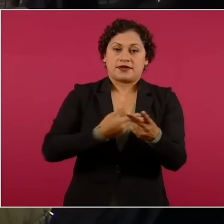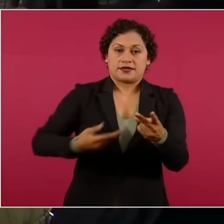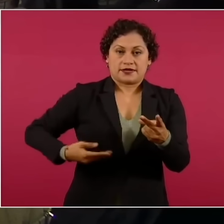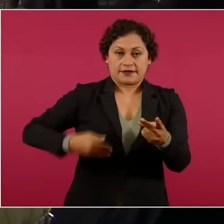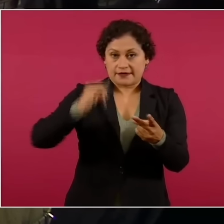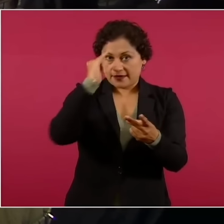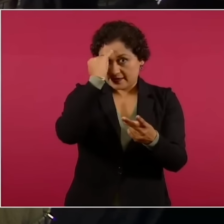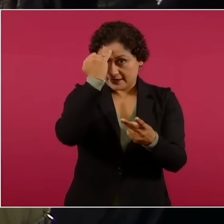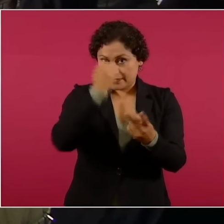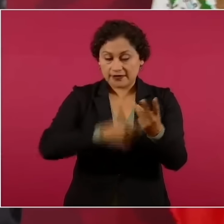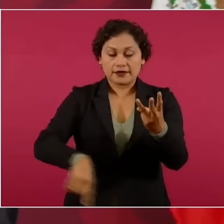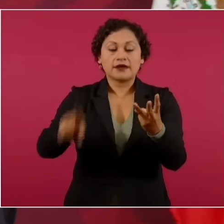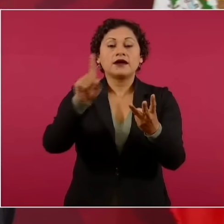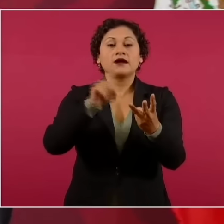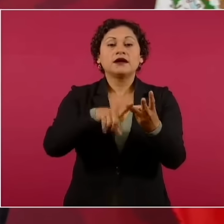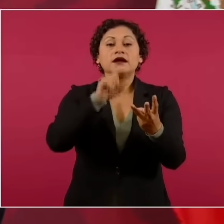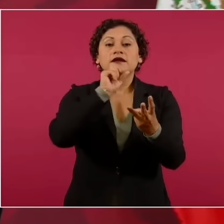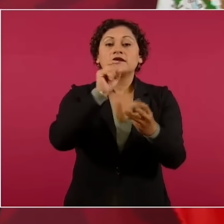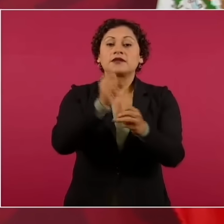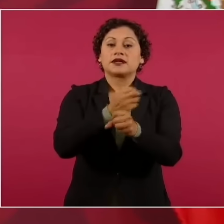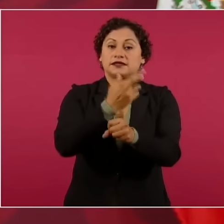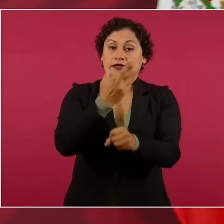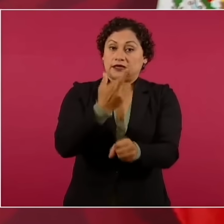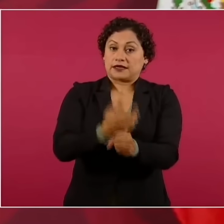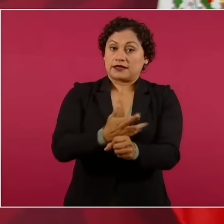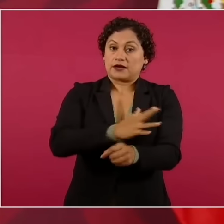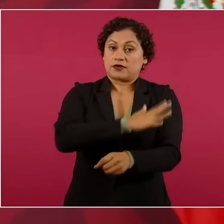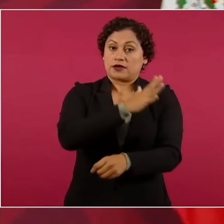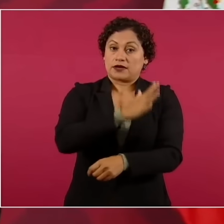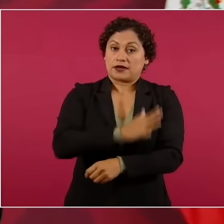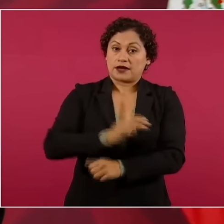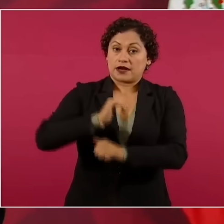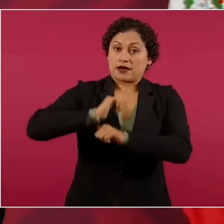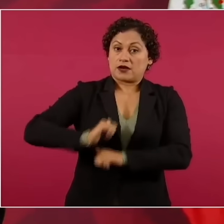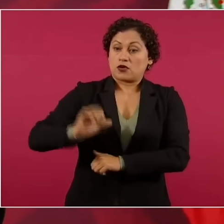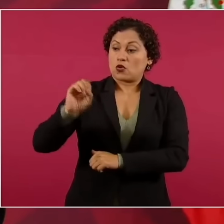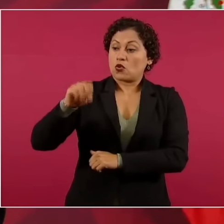al secretario general de Naciones Unidas,